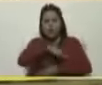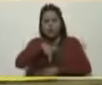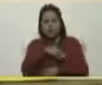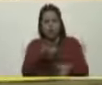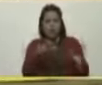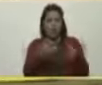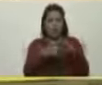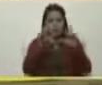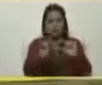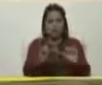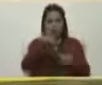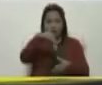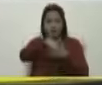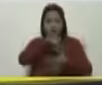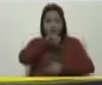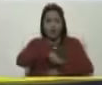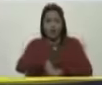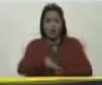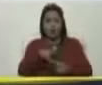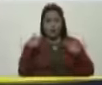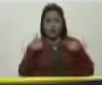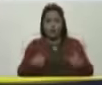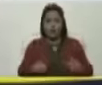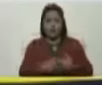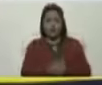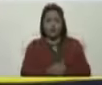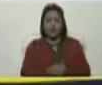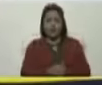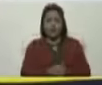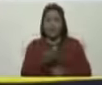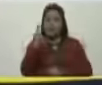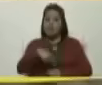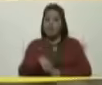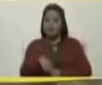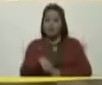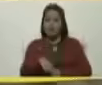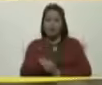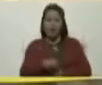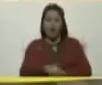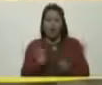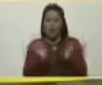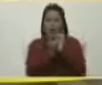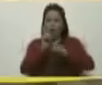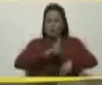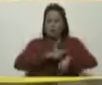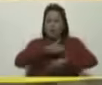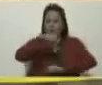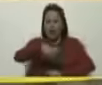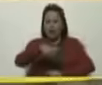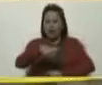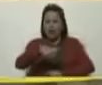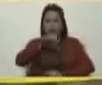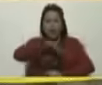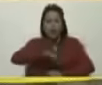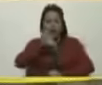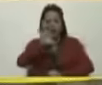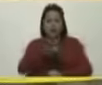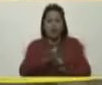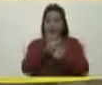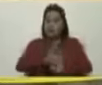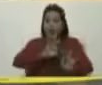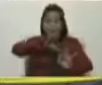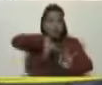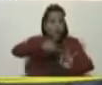en la historia de la humanidad y un átomo en la historia del país. Todos los que estamos aquí. Nadie puede